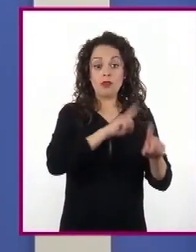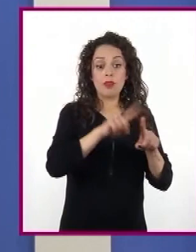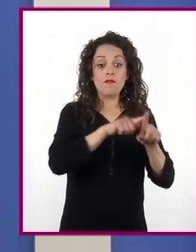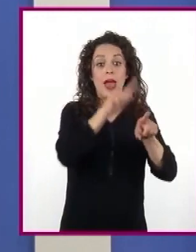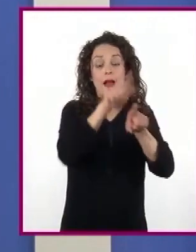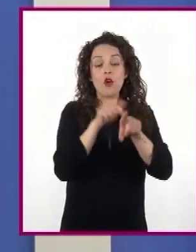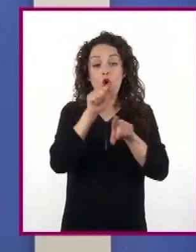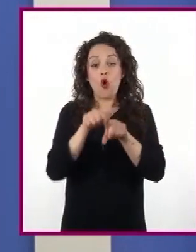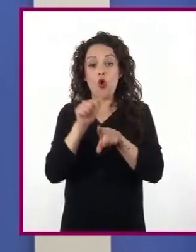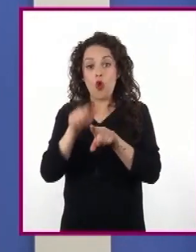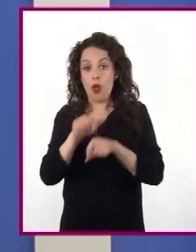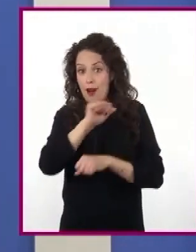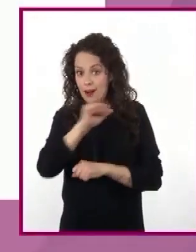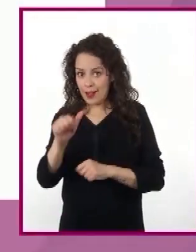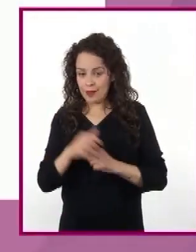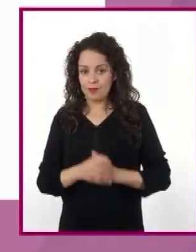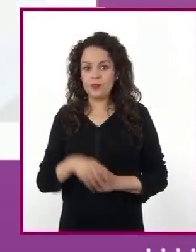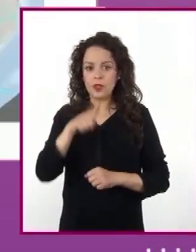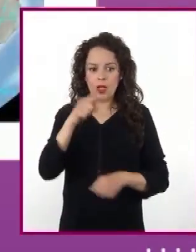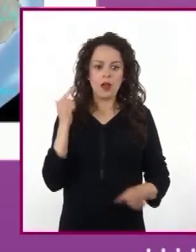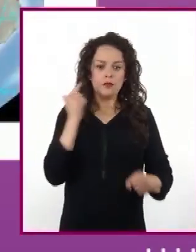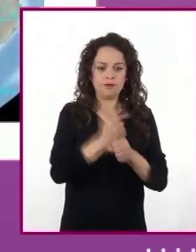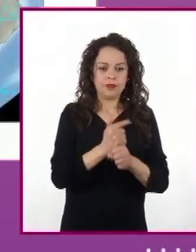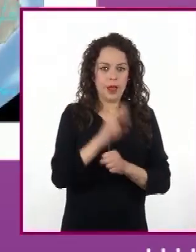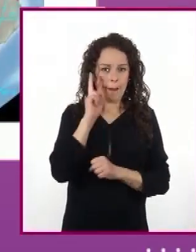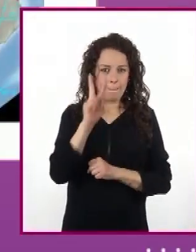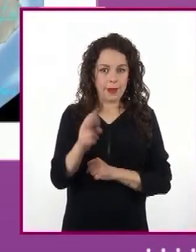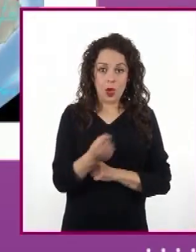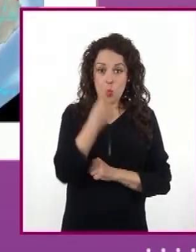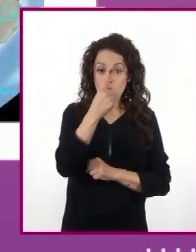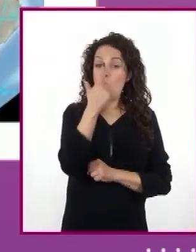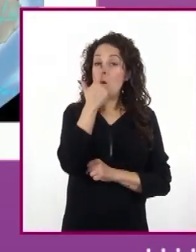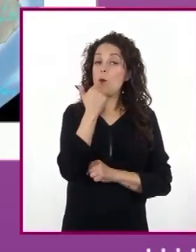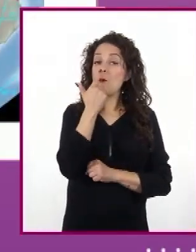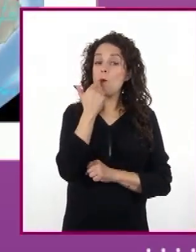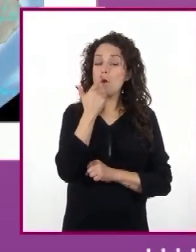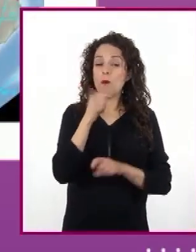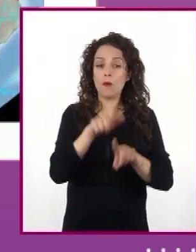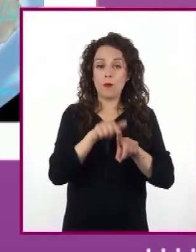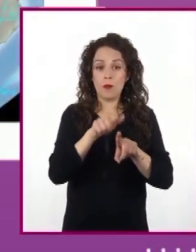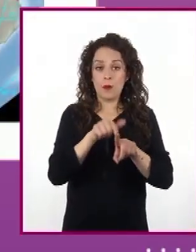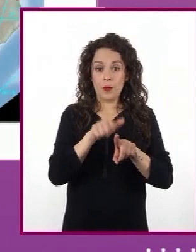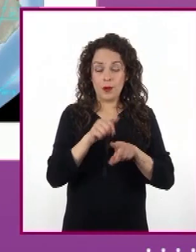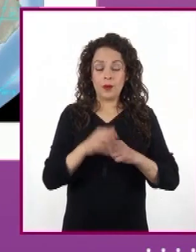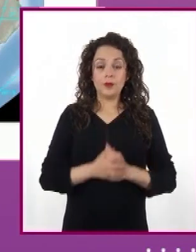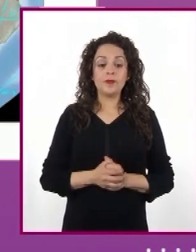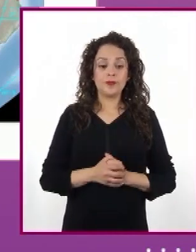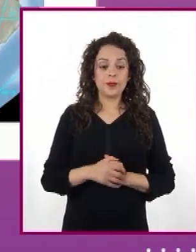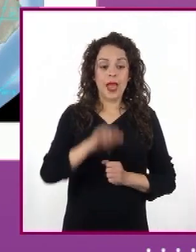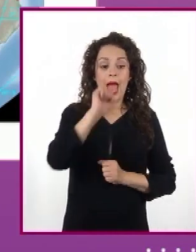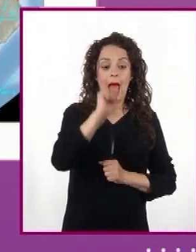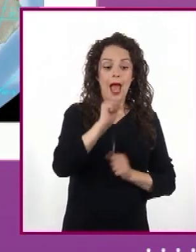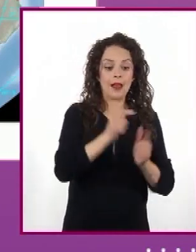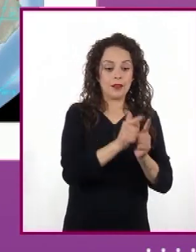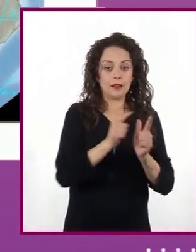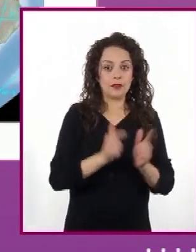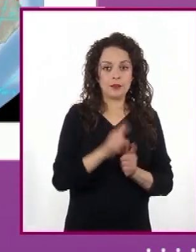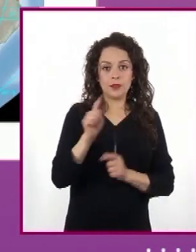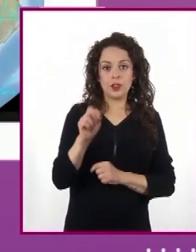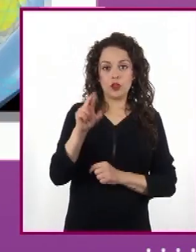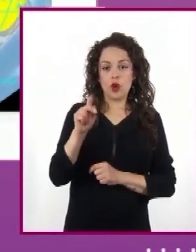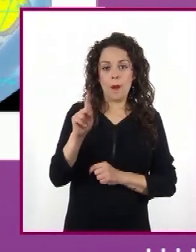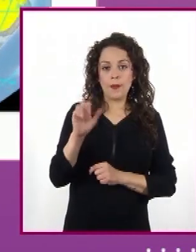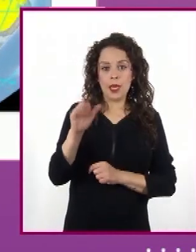colores, identificando 1. Con color rojo los climas del grupo A, tropicales.